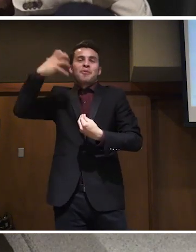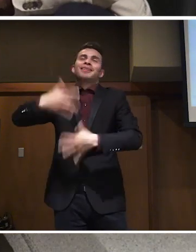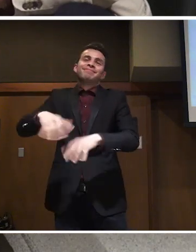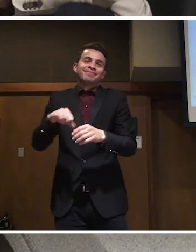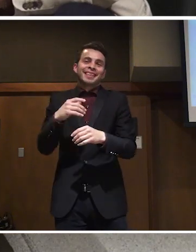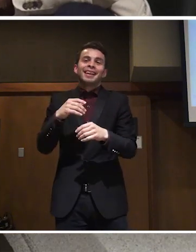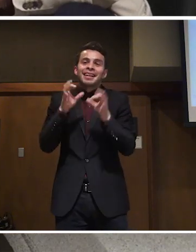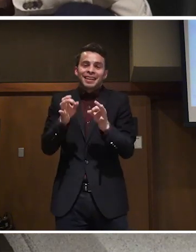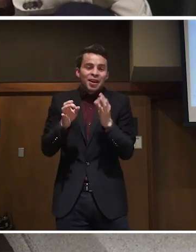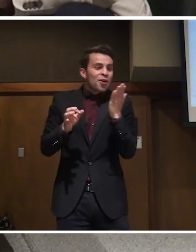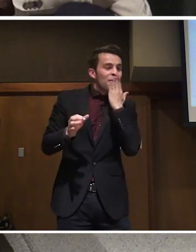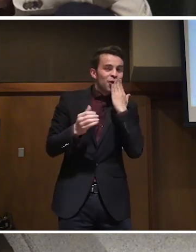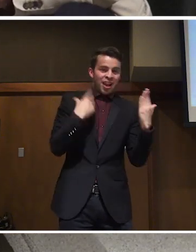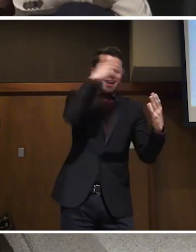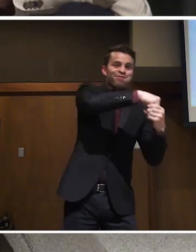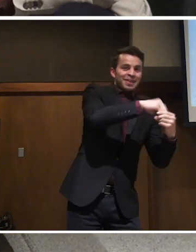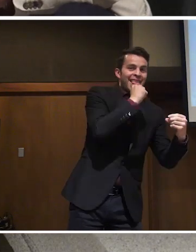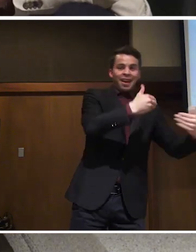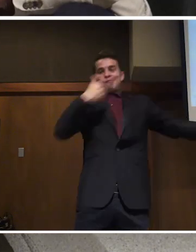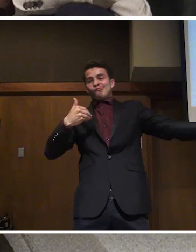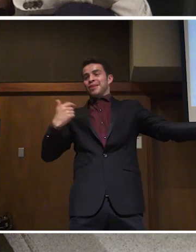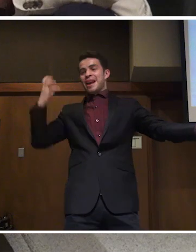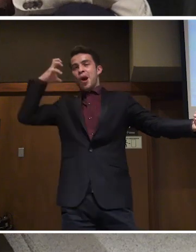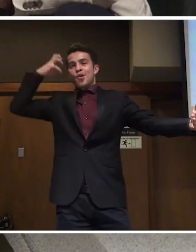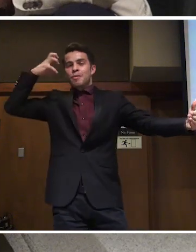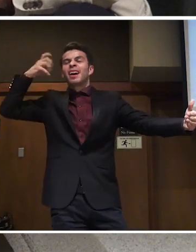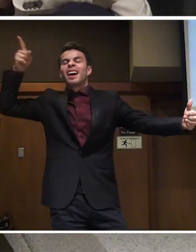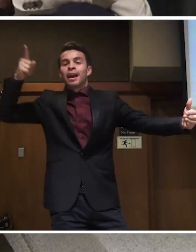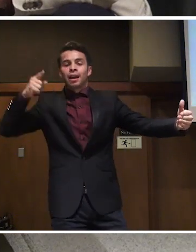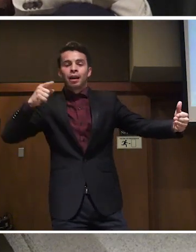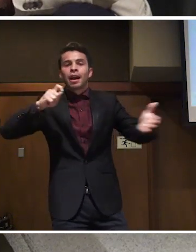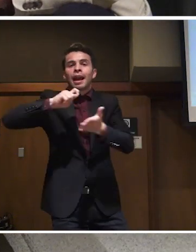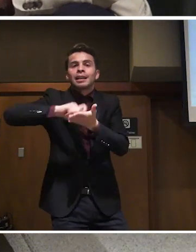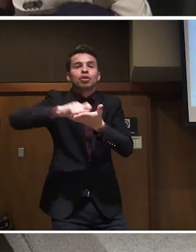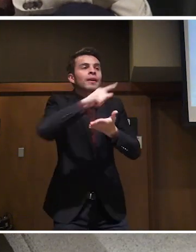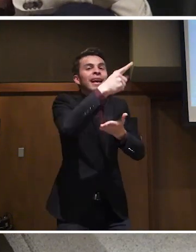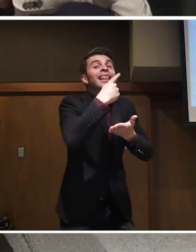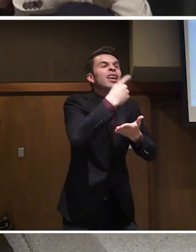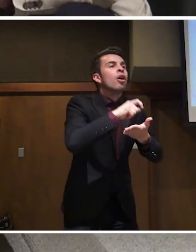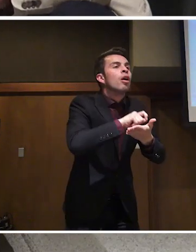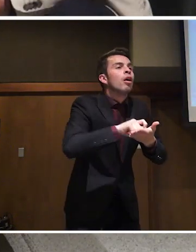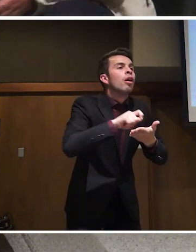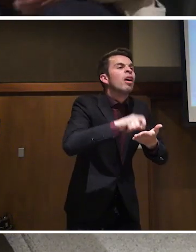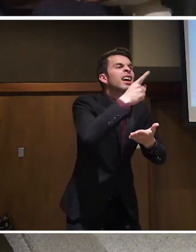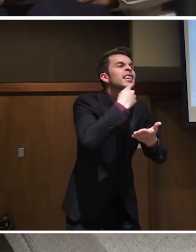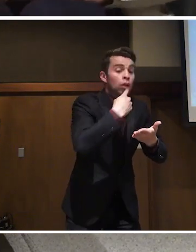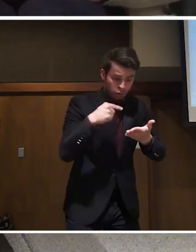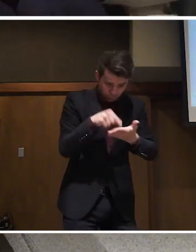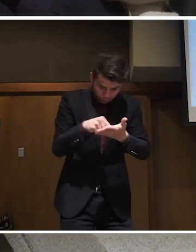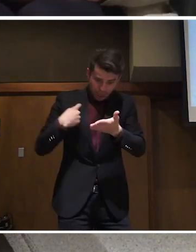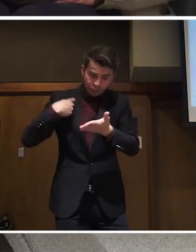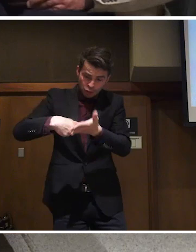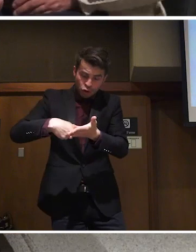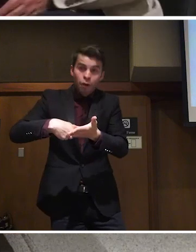descuidadamente, la escritura es la del europeo, la del español, aun cuando está copiando un lenguaje